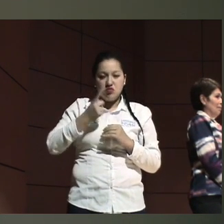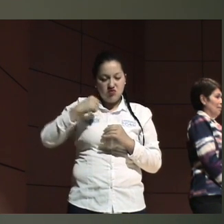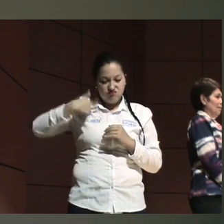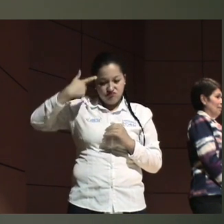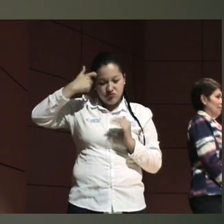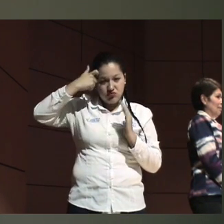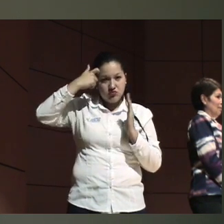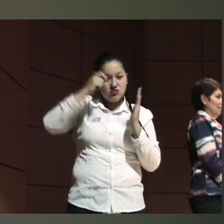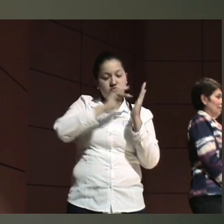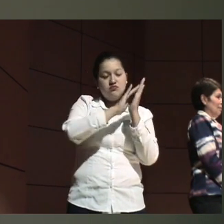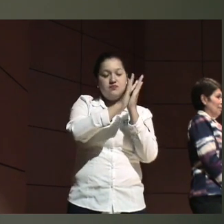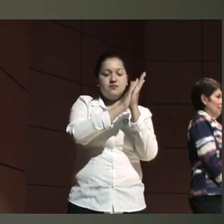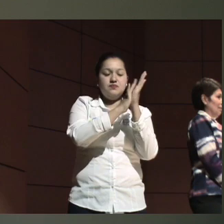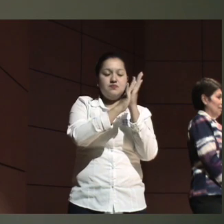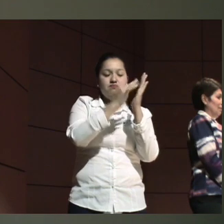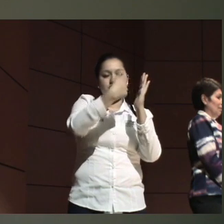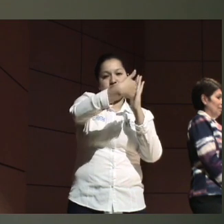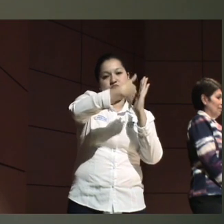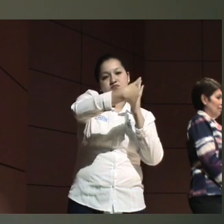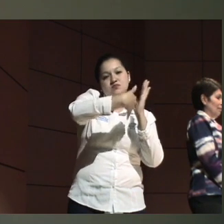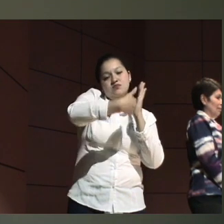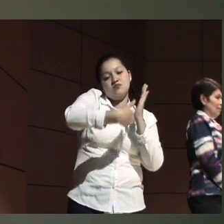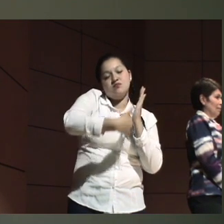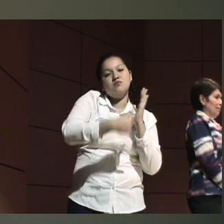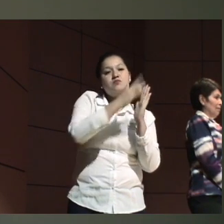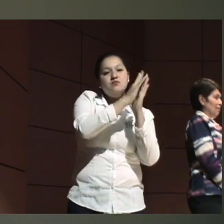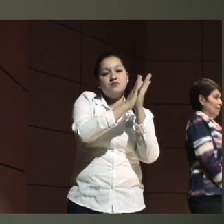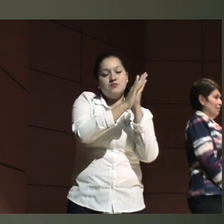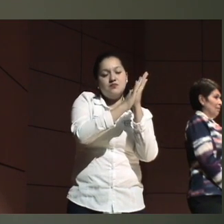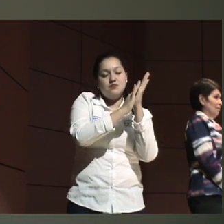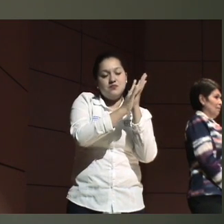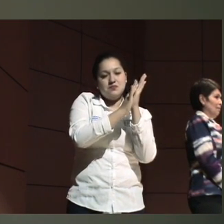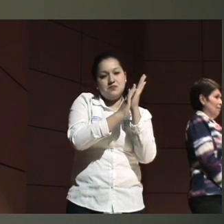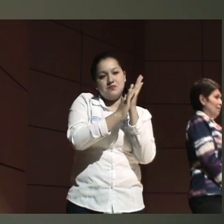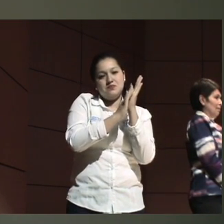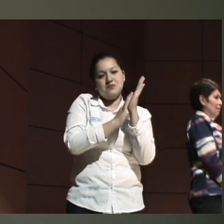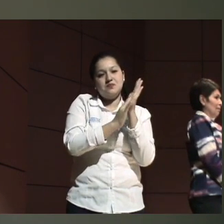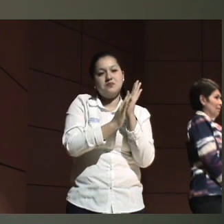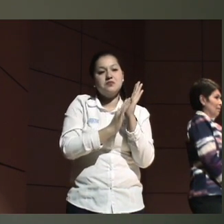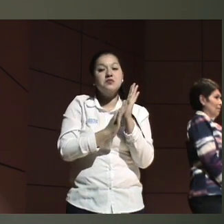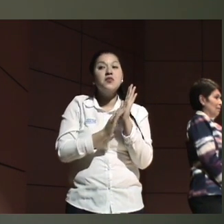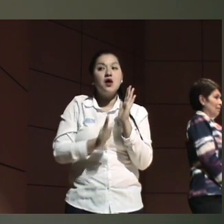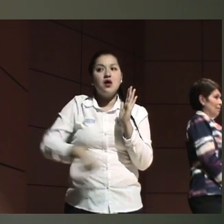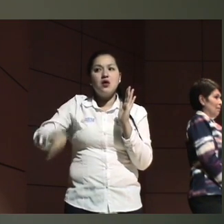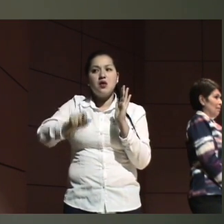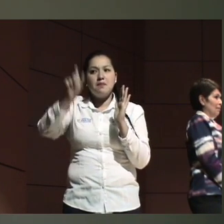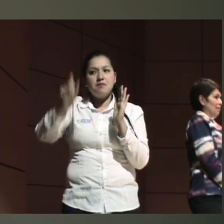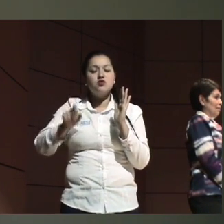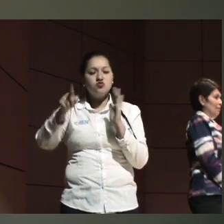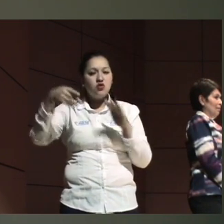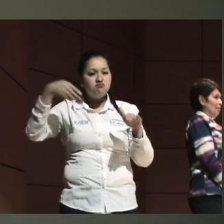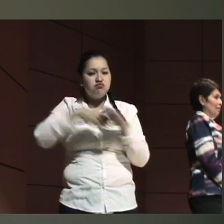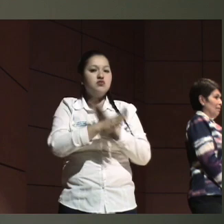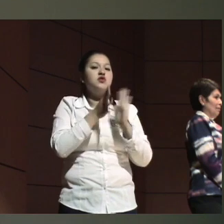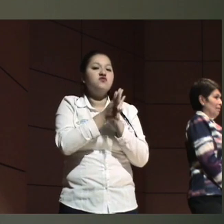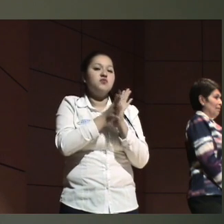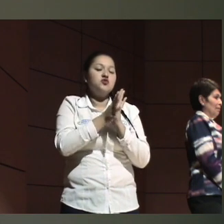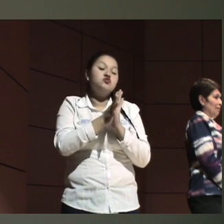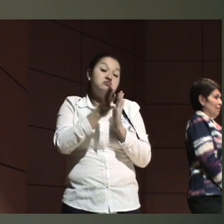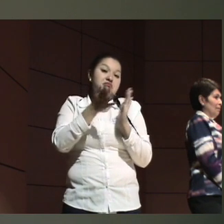también acceder a esa paisas tener esos insumos para poder acceder a este tipo de evaluaciones